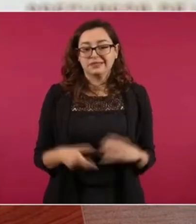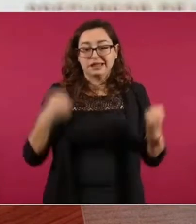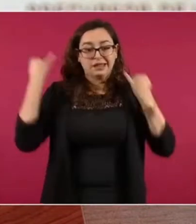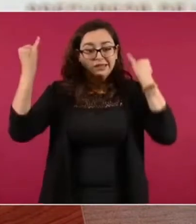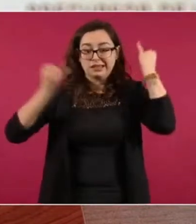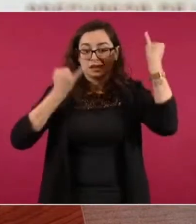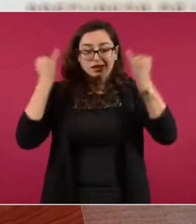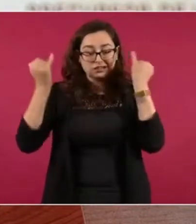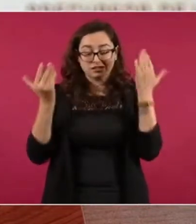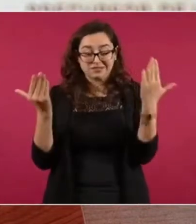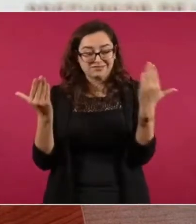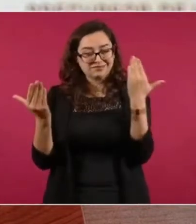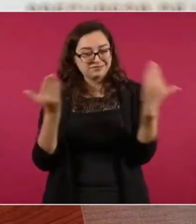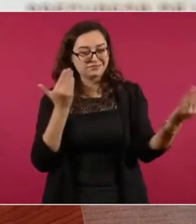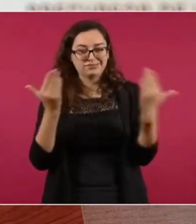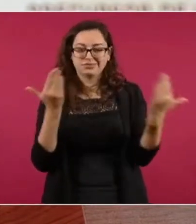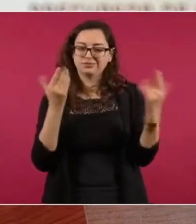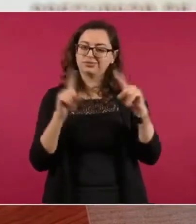pero